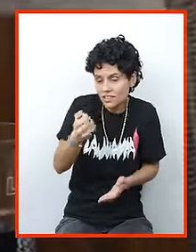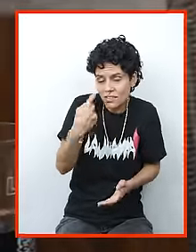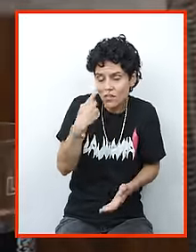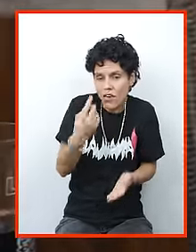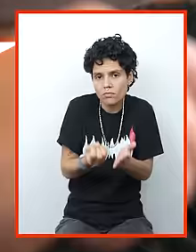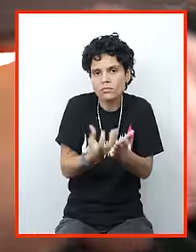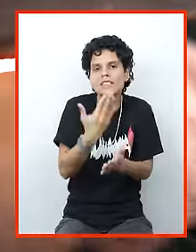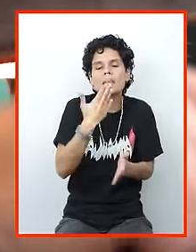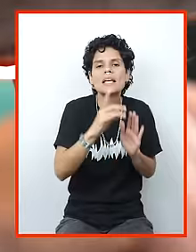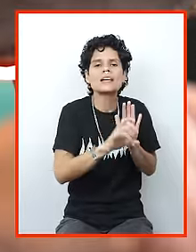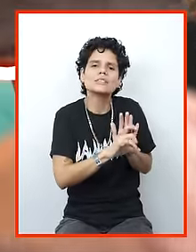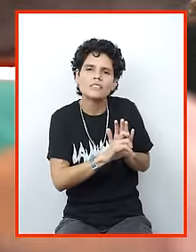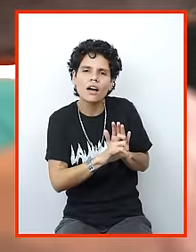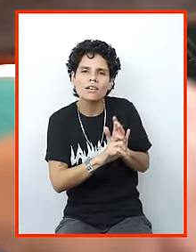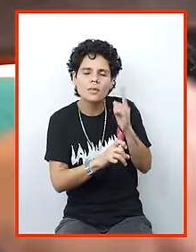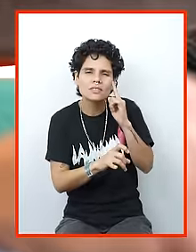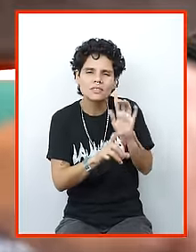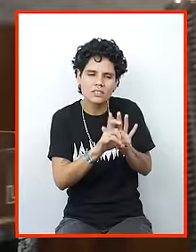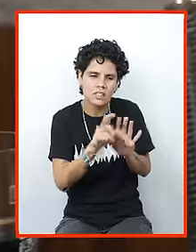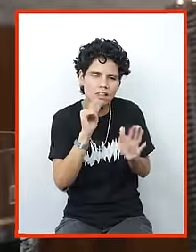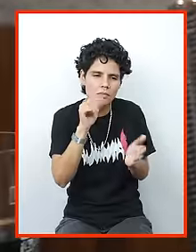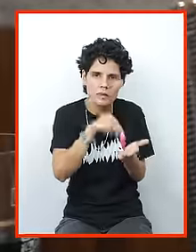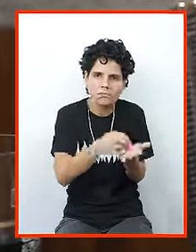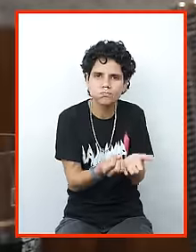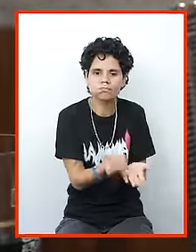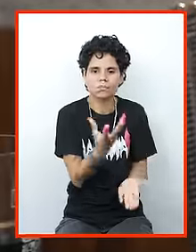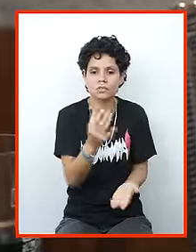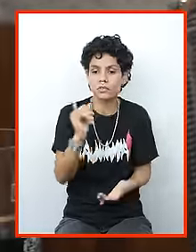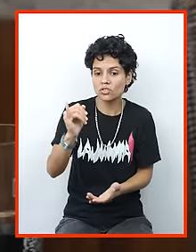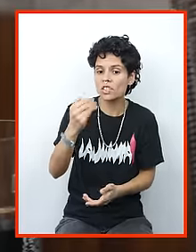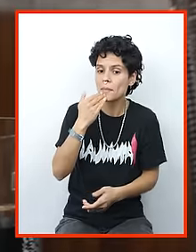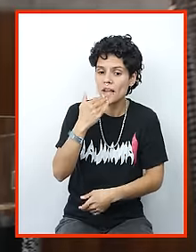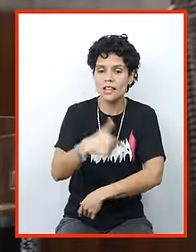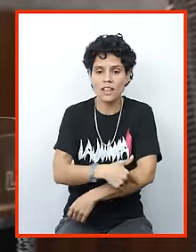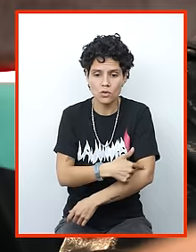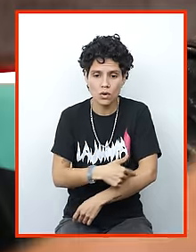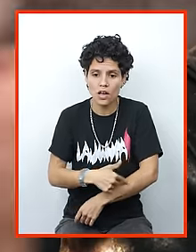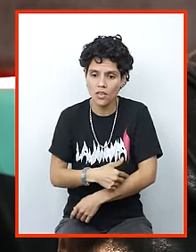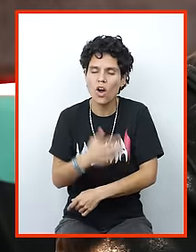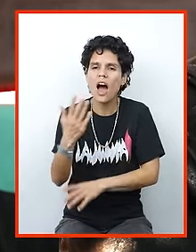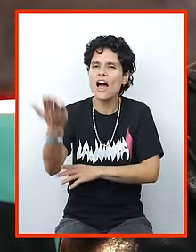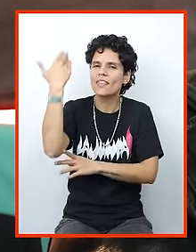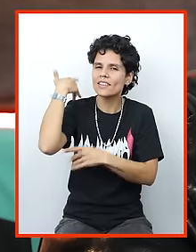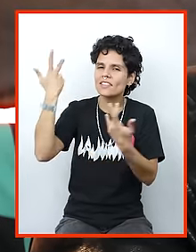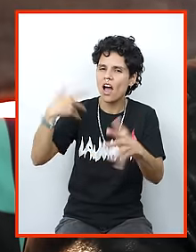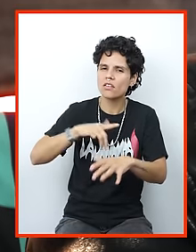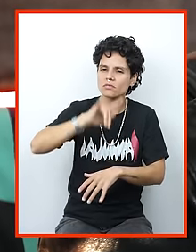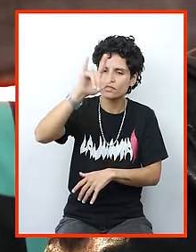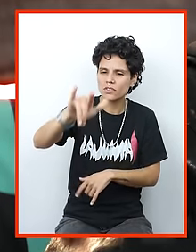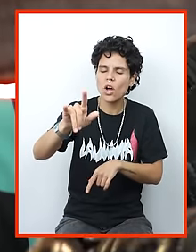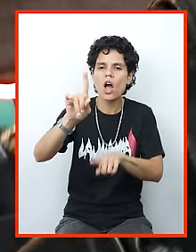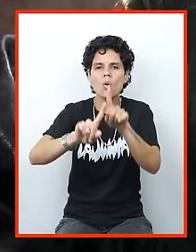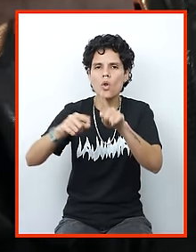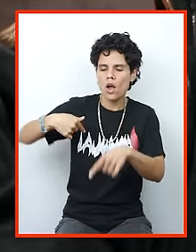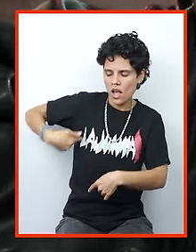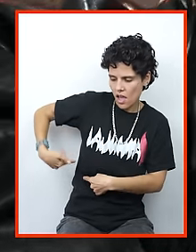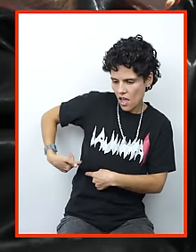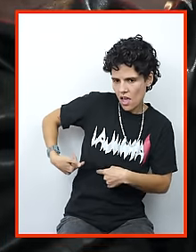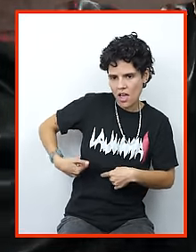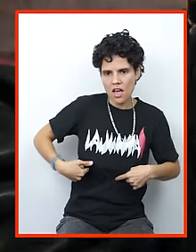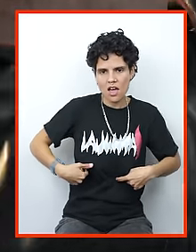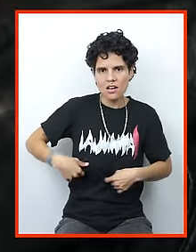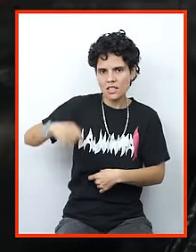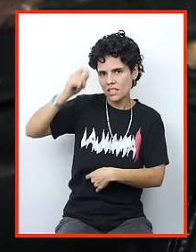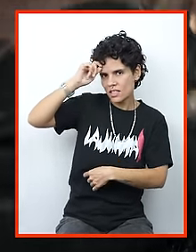tenías visto que... Claro, o sea, por Instagram, como que me etiquetan. ¿Un mexicano que se ha tatuado? Sí, cuando fui para allá la otra vez igual, pues me mostraron así como... Tenían tatuado